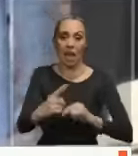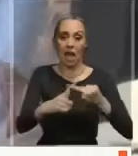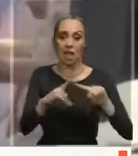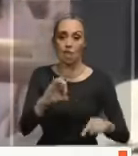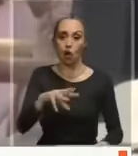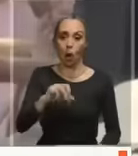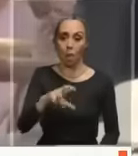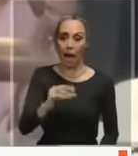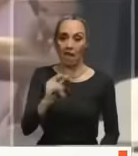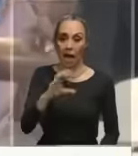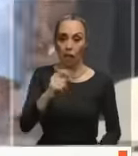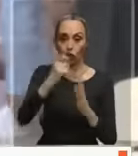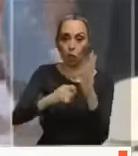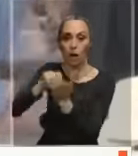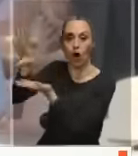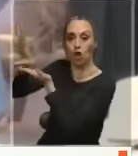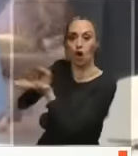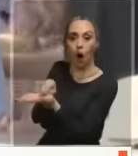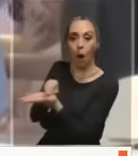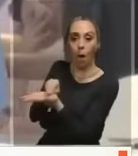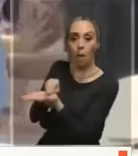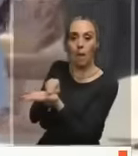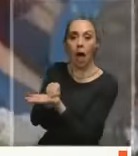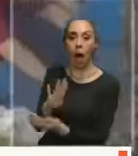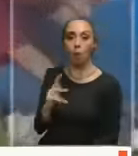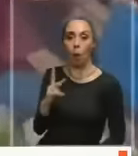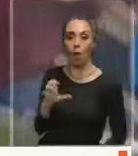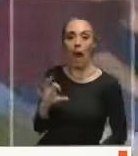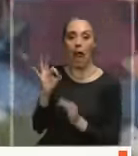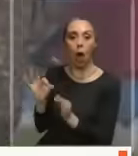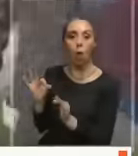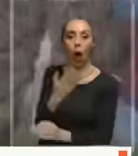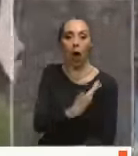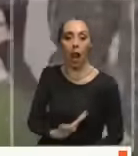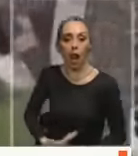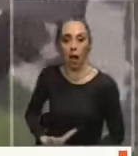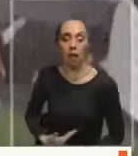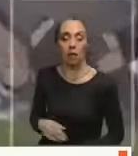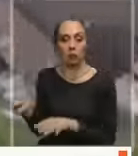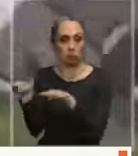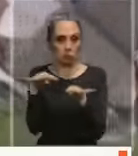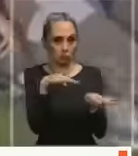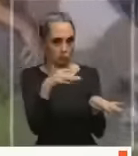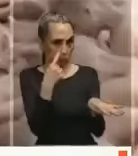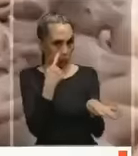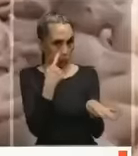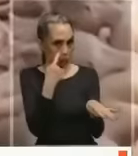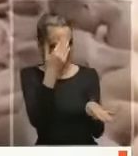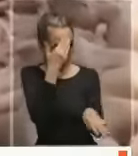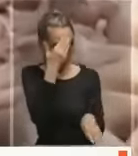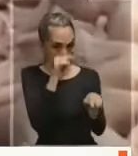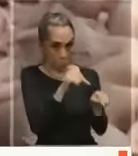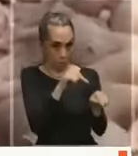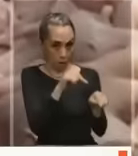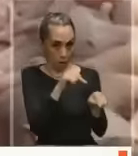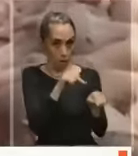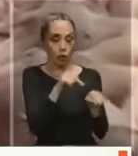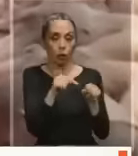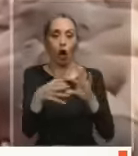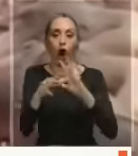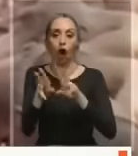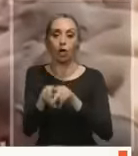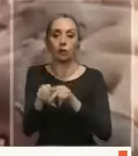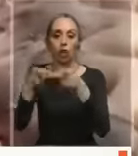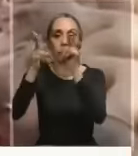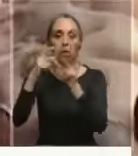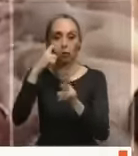varios meses adaptando las estrategias del modelo Bukele, una práctica que es mirada con preocupación desde organismos de derechos